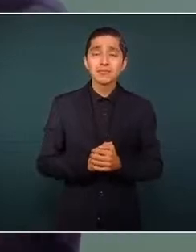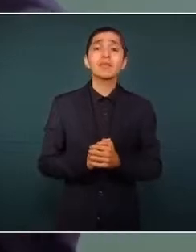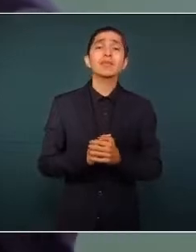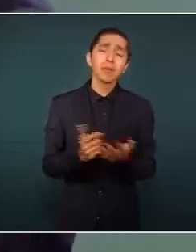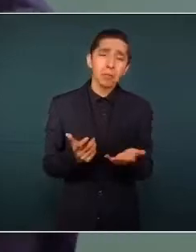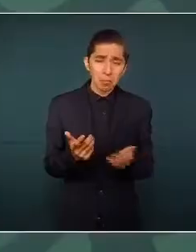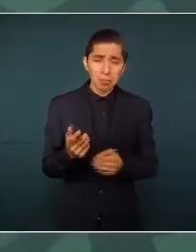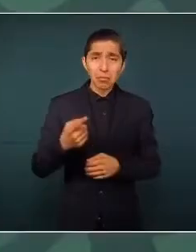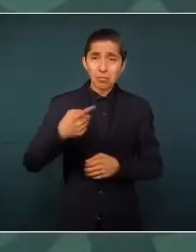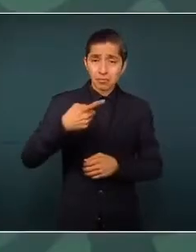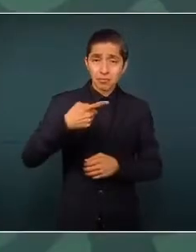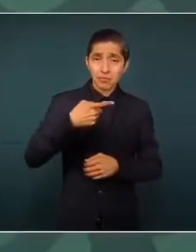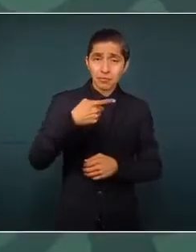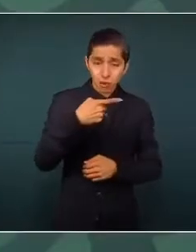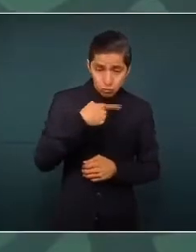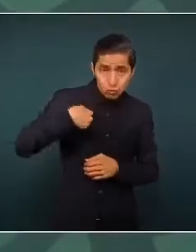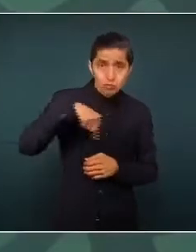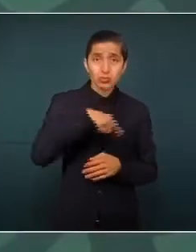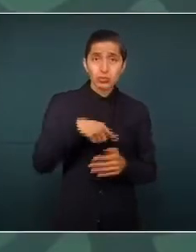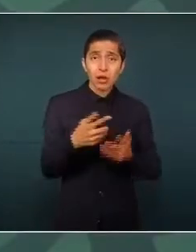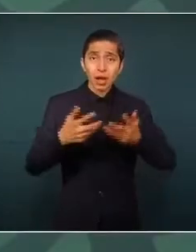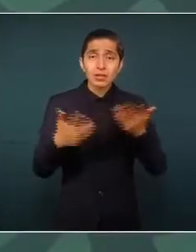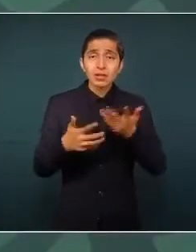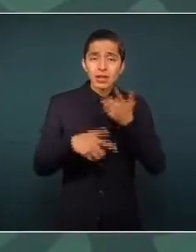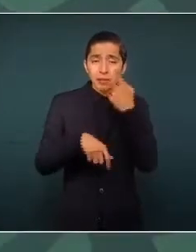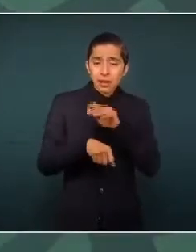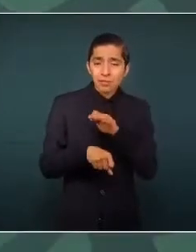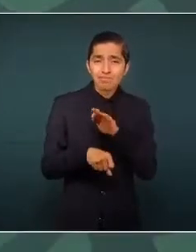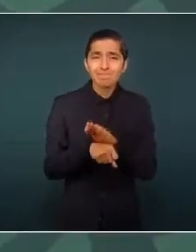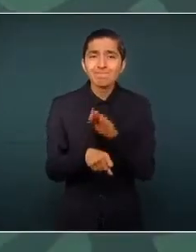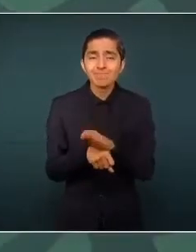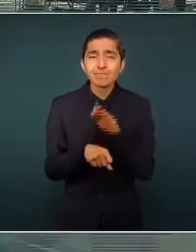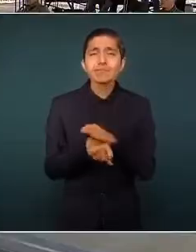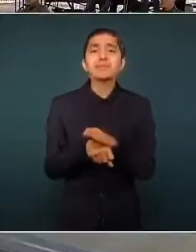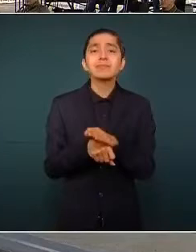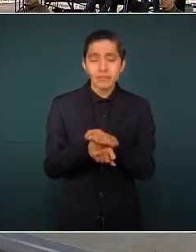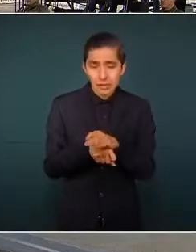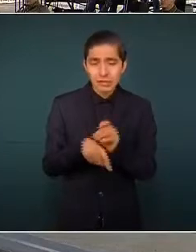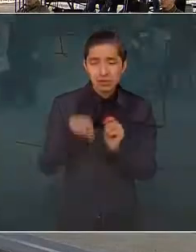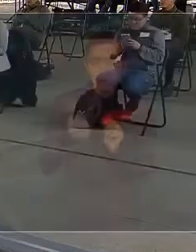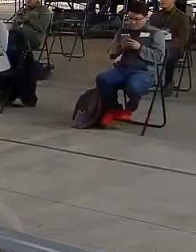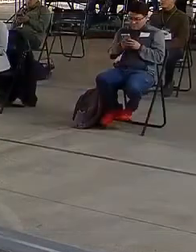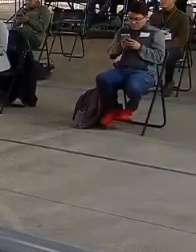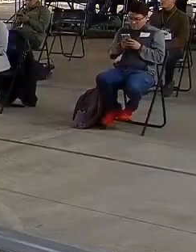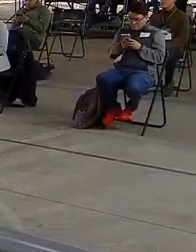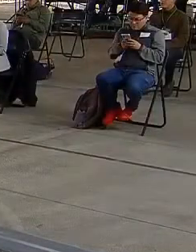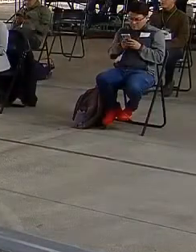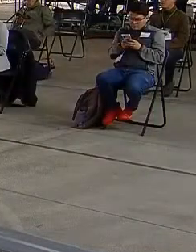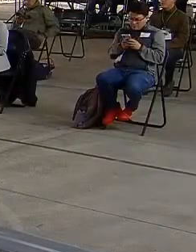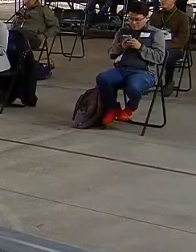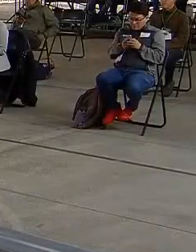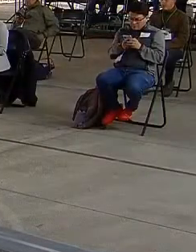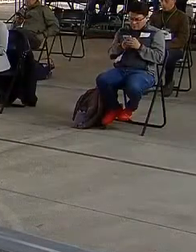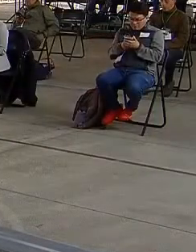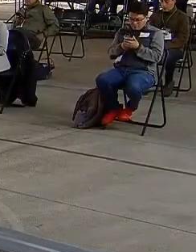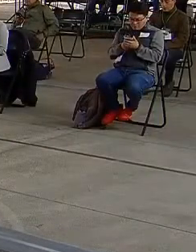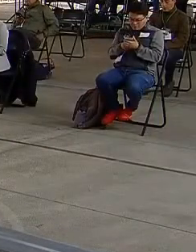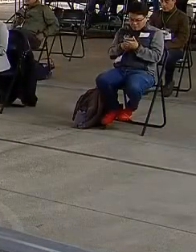Nosotros vamos desde luego a defender el que se respete lo que